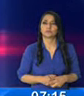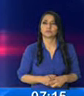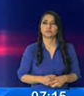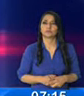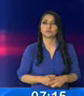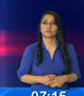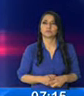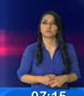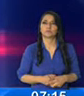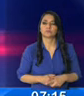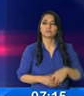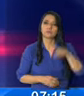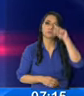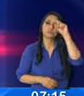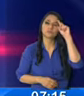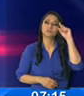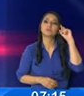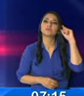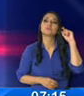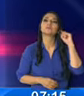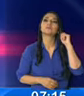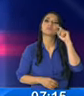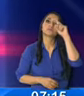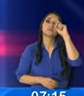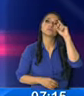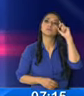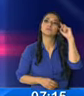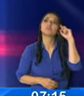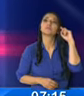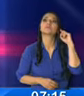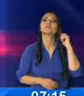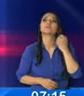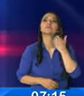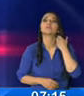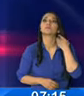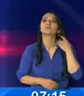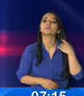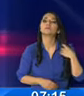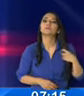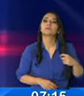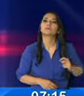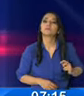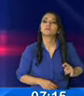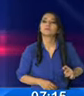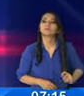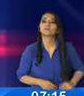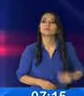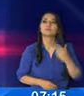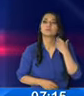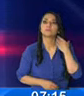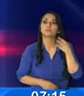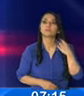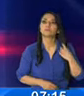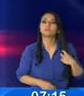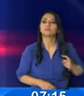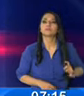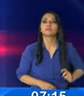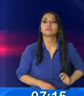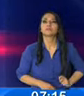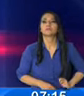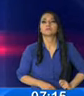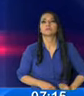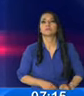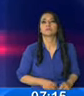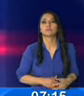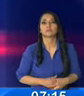Pacífico sobre qué tema el ese de esos de la comisión esa de la corrupción denunciaron sobre precios y